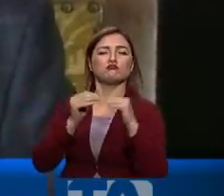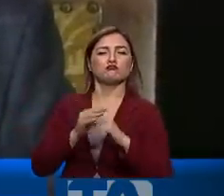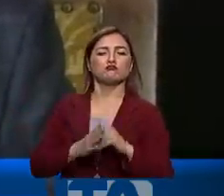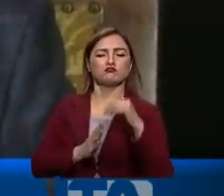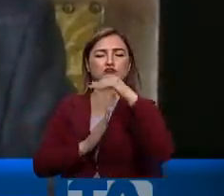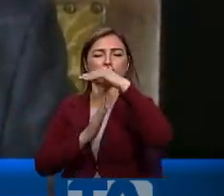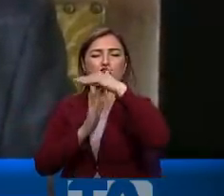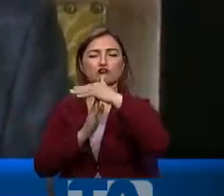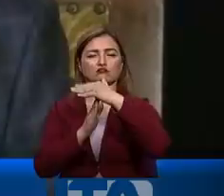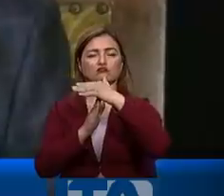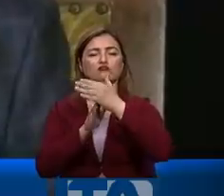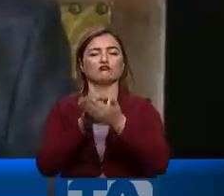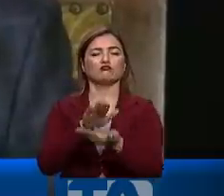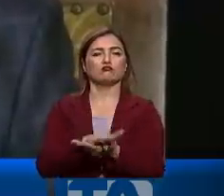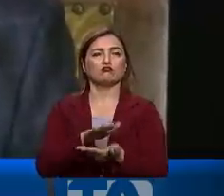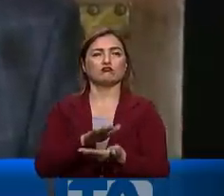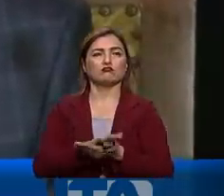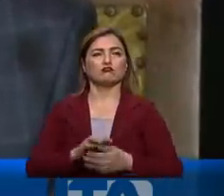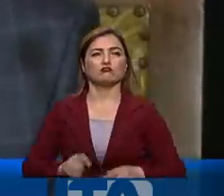de paz y de tranquilidad,